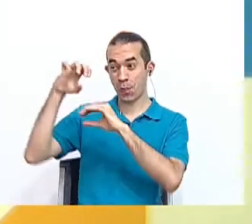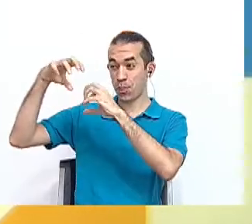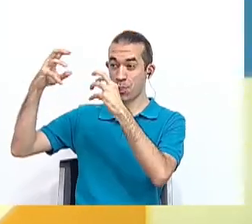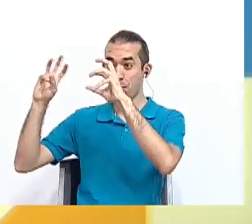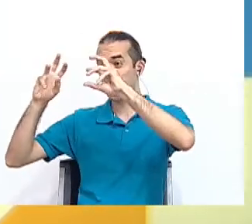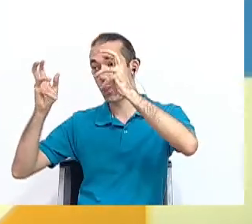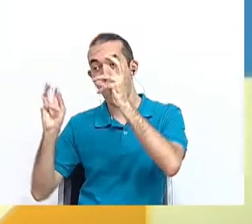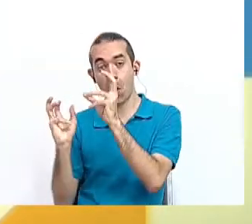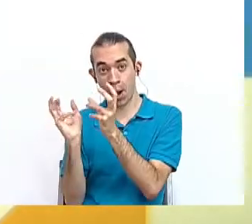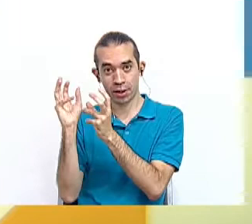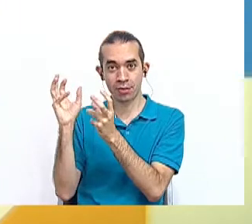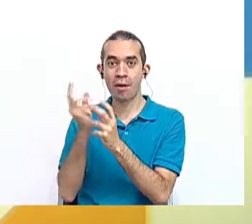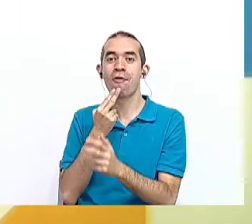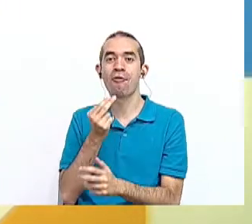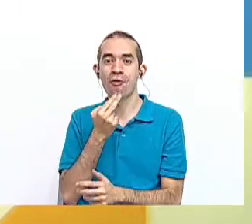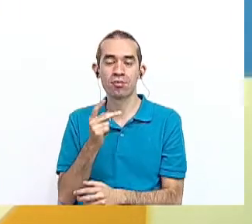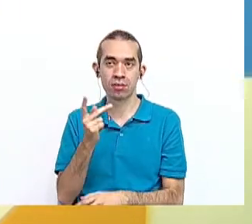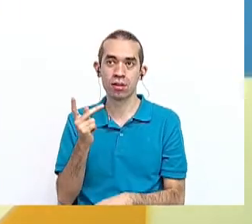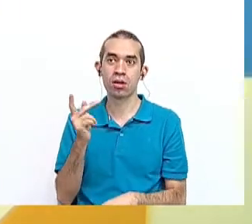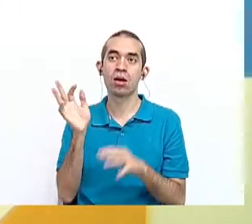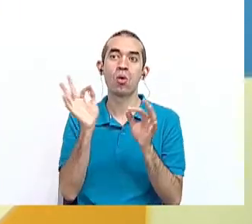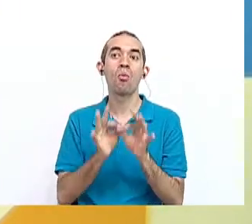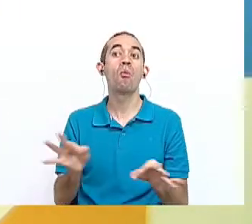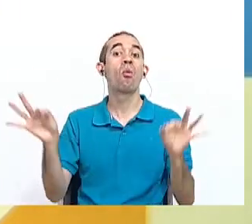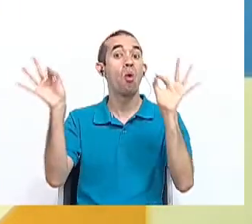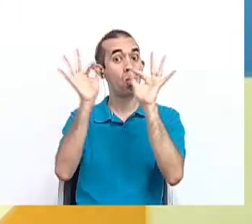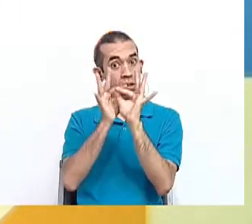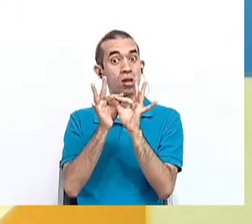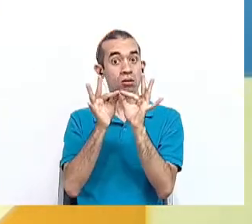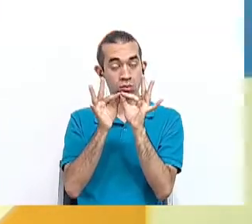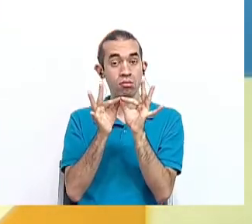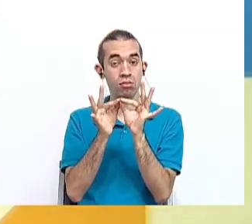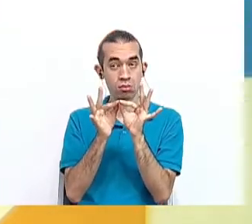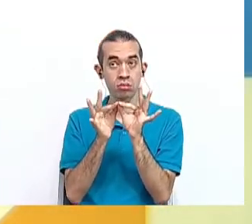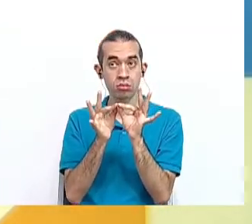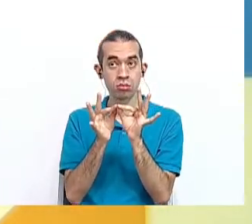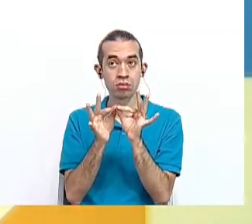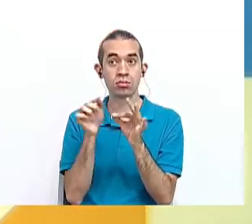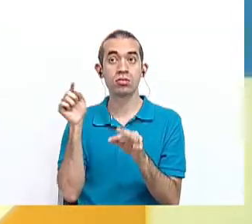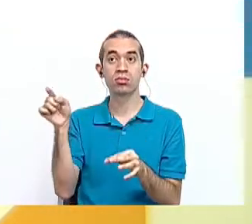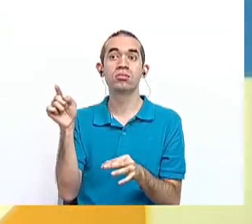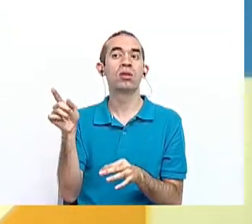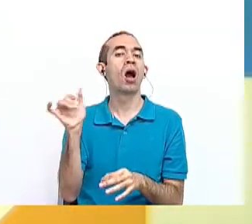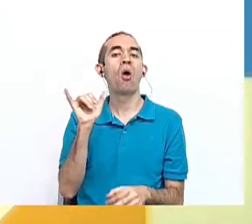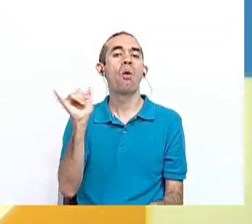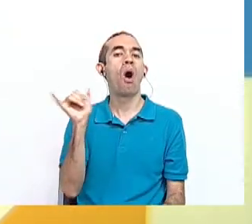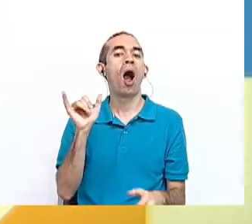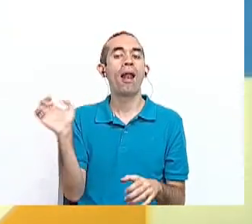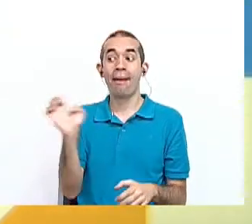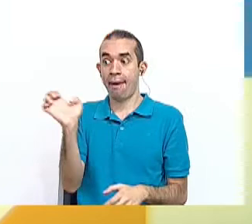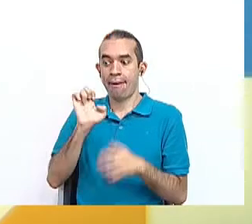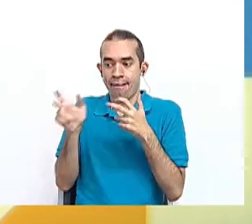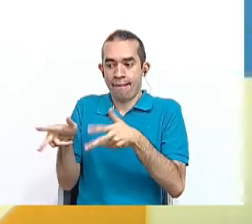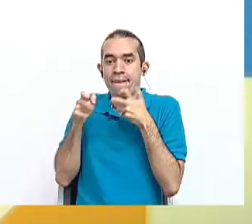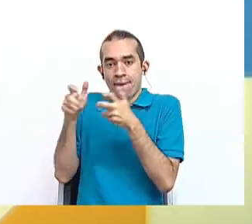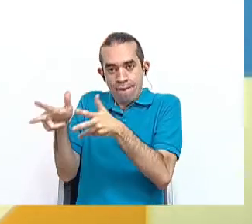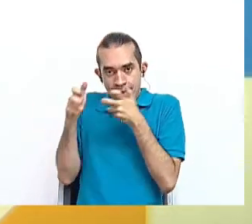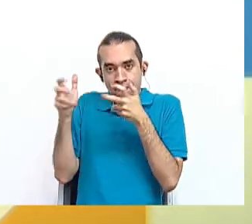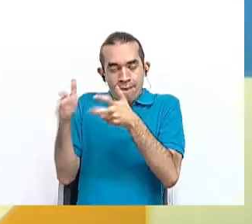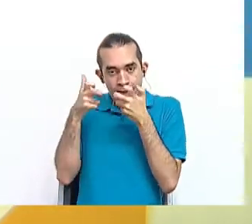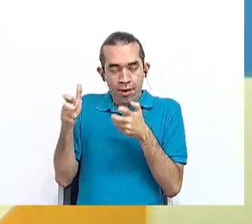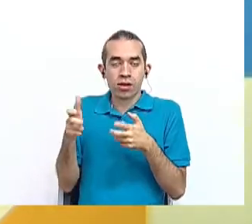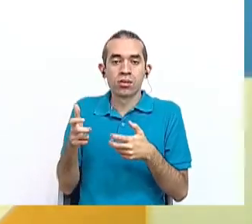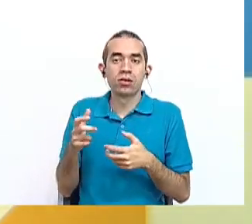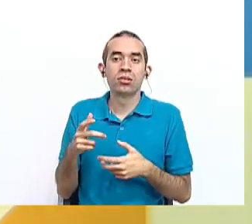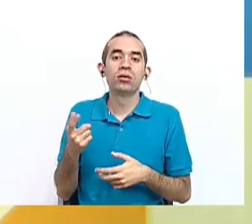glucosa? Perfecto, es de gran importancia esta molécula para nosotros. Se dice que es como la fuente de energía. Así es,